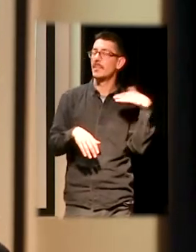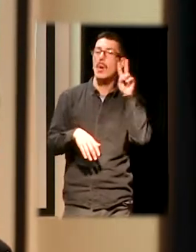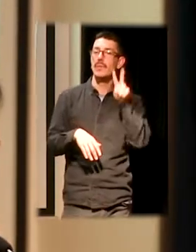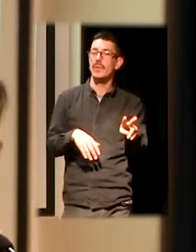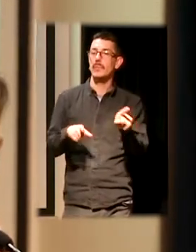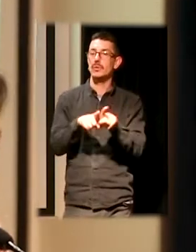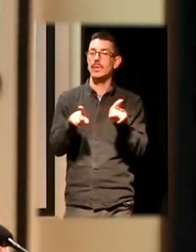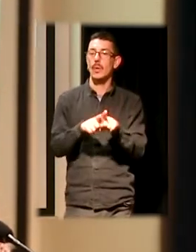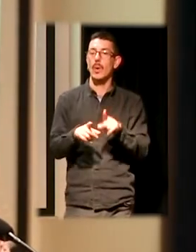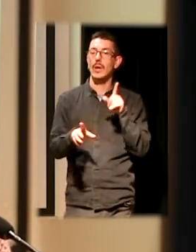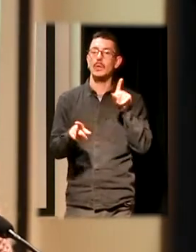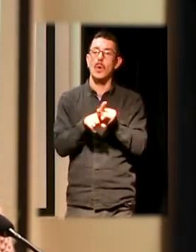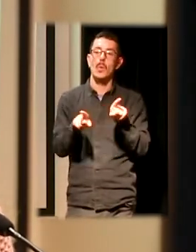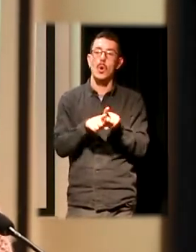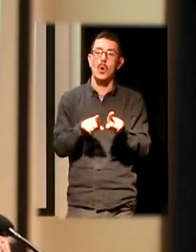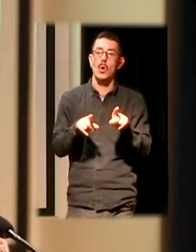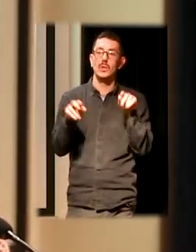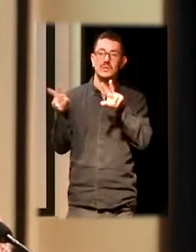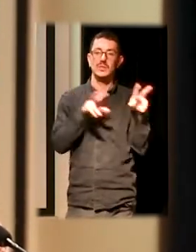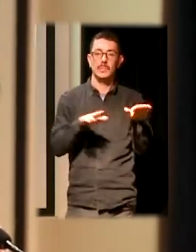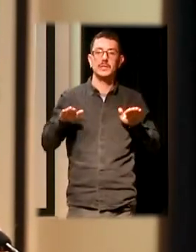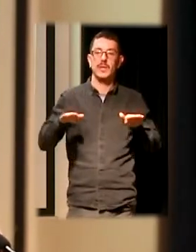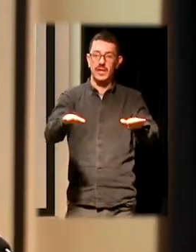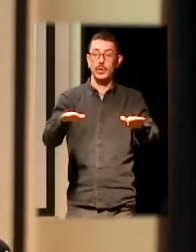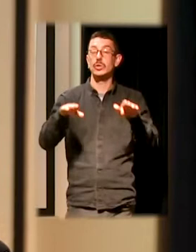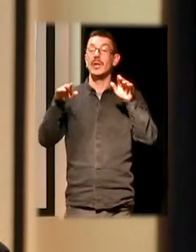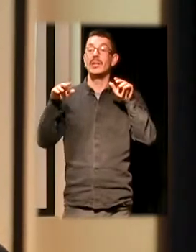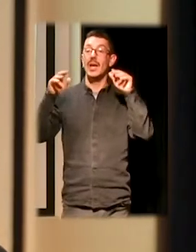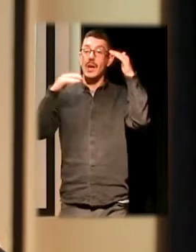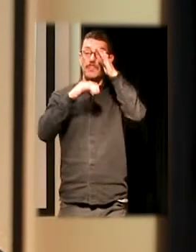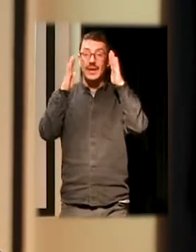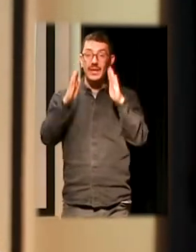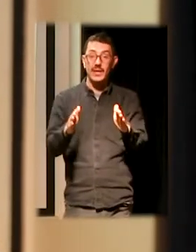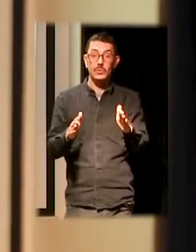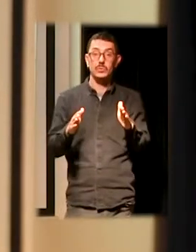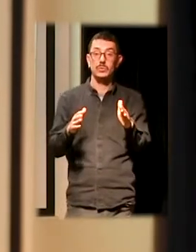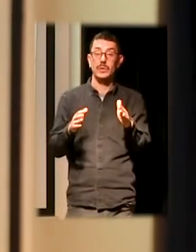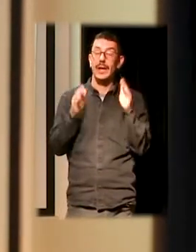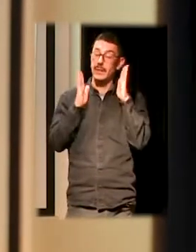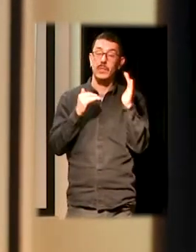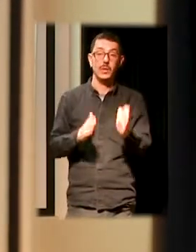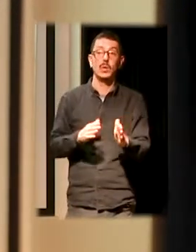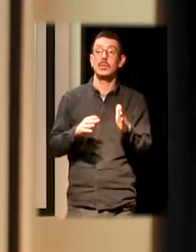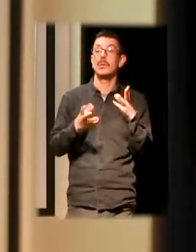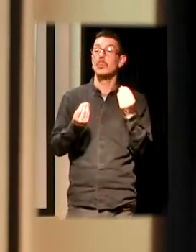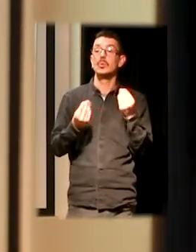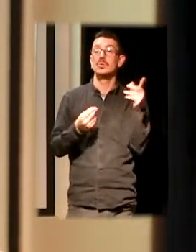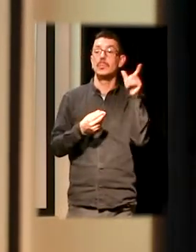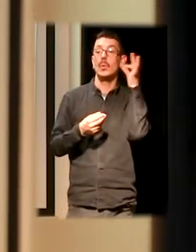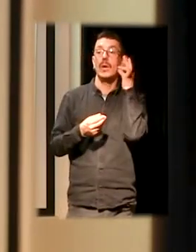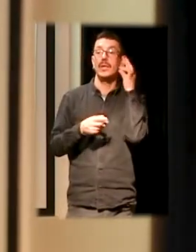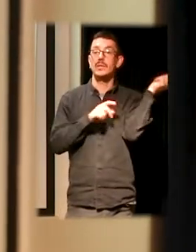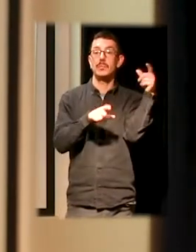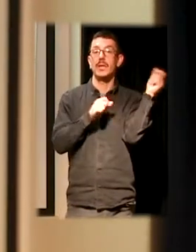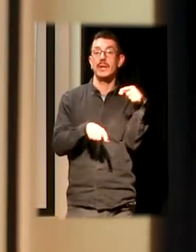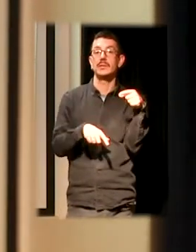poco que hay circuitos paralelos. Hay circuitos paralelos en la atención y es verdad que muchas mujeres migrantes no acceden a los servicios públicos, pero